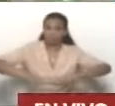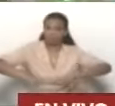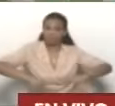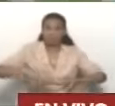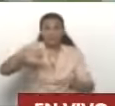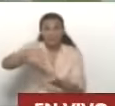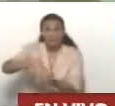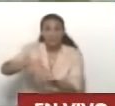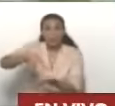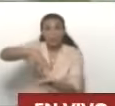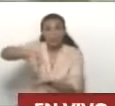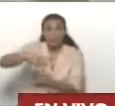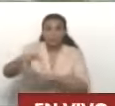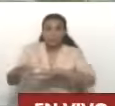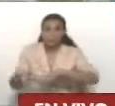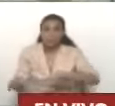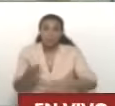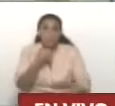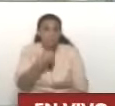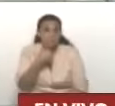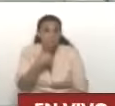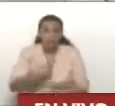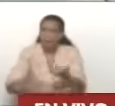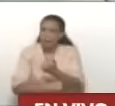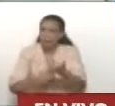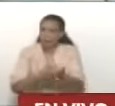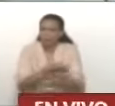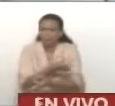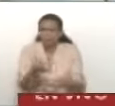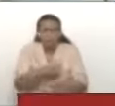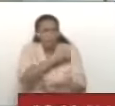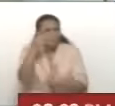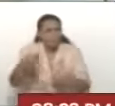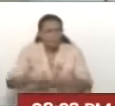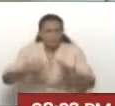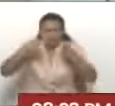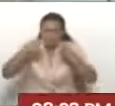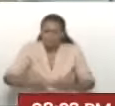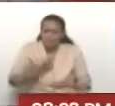nuestro estado y nuestro municipio. Hemos contado con un apoyo contundente.